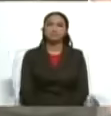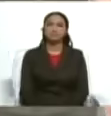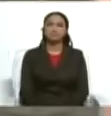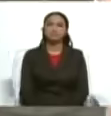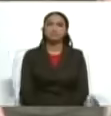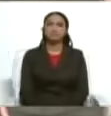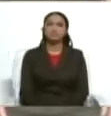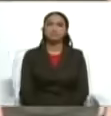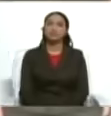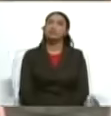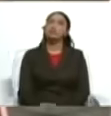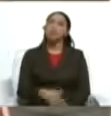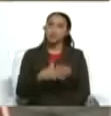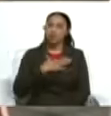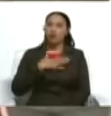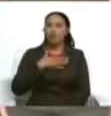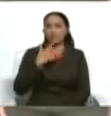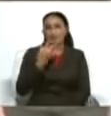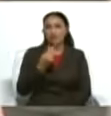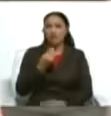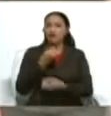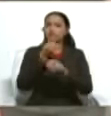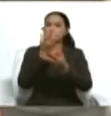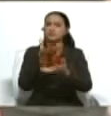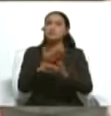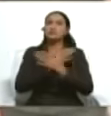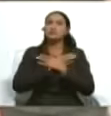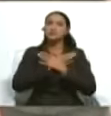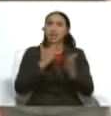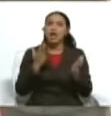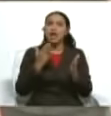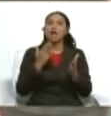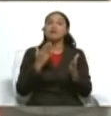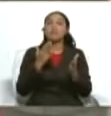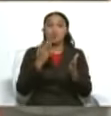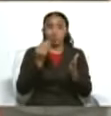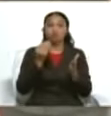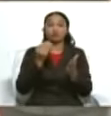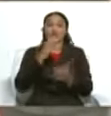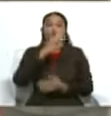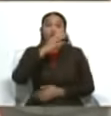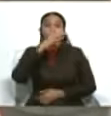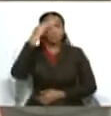con mucha humildad lo digo, un cuerpo de generales virtuoso,